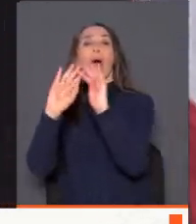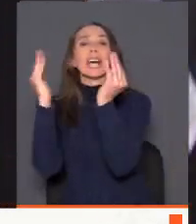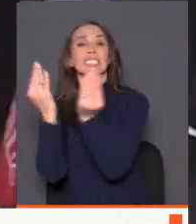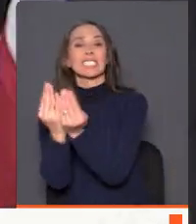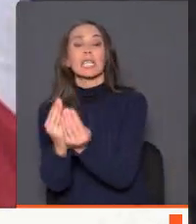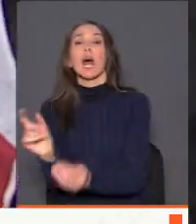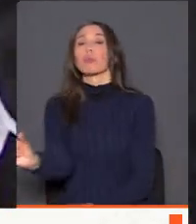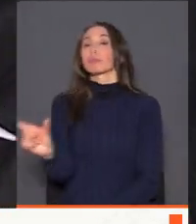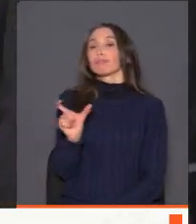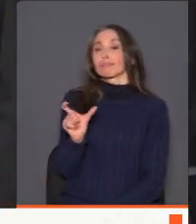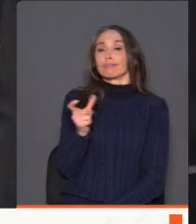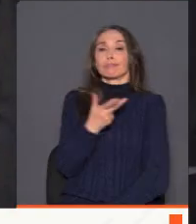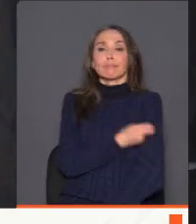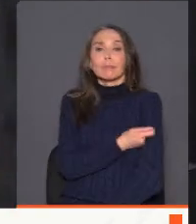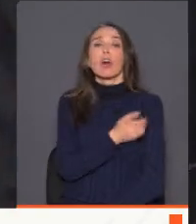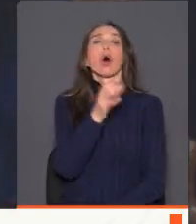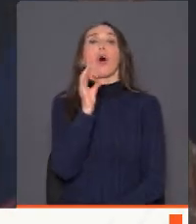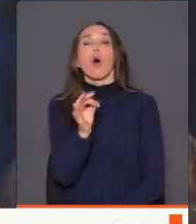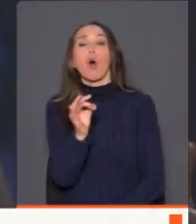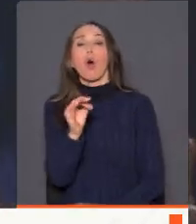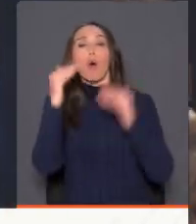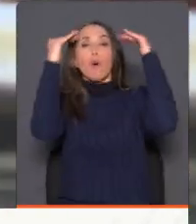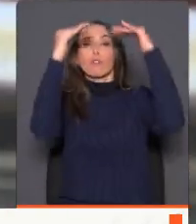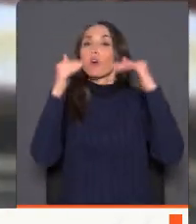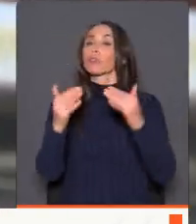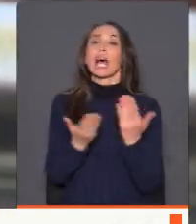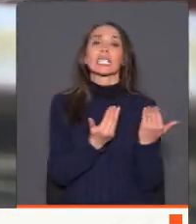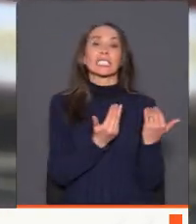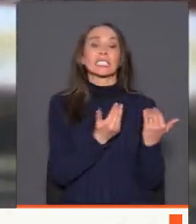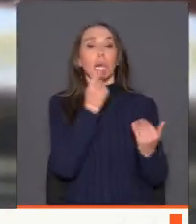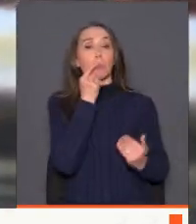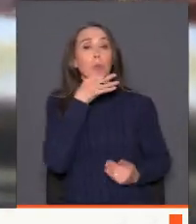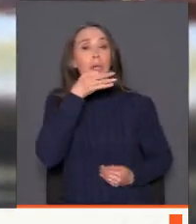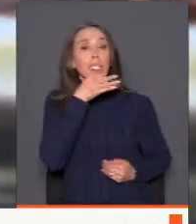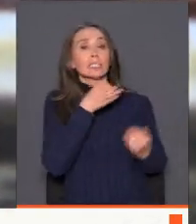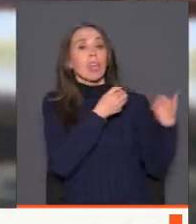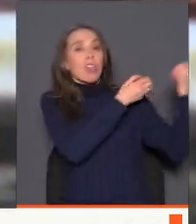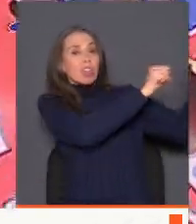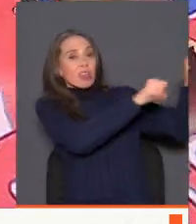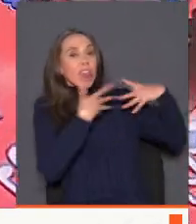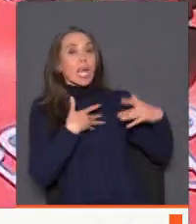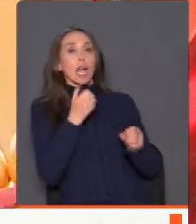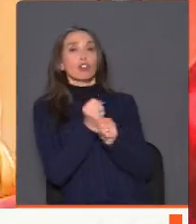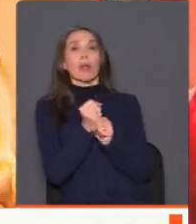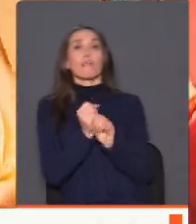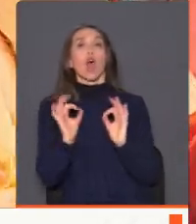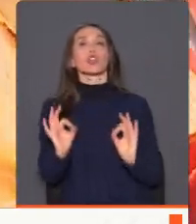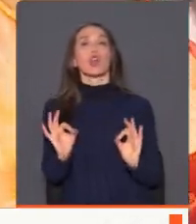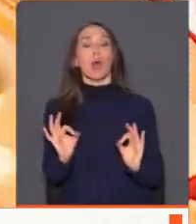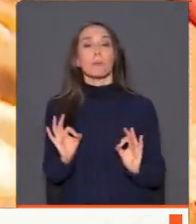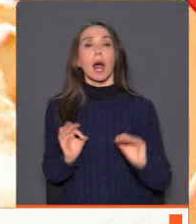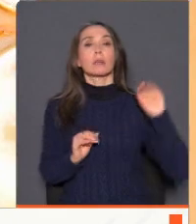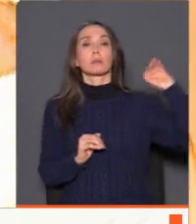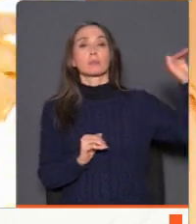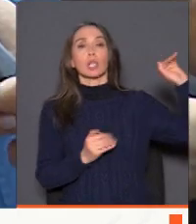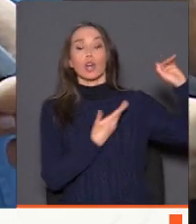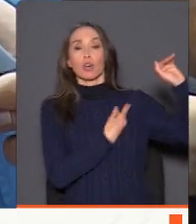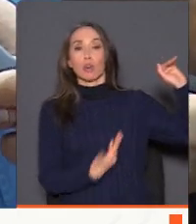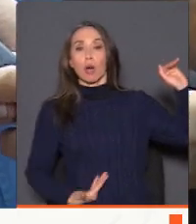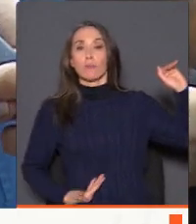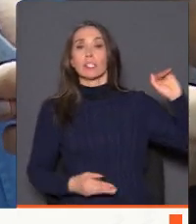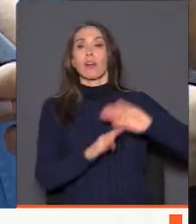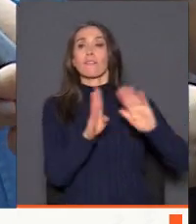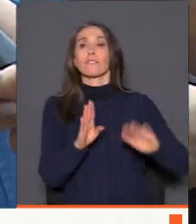fondas. Necesitamos que nos dejen trabajar con normalidad. Y para eso hacemos un llamado al gobierno que levanten el